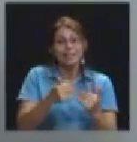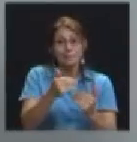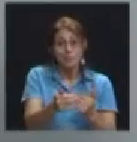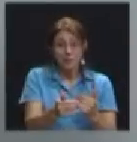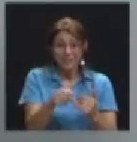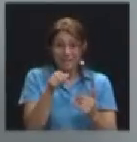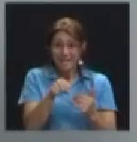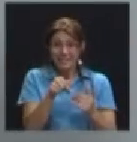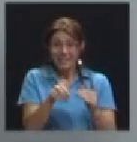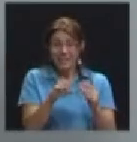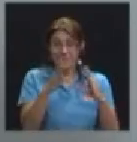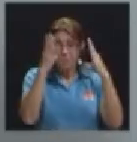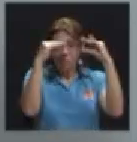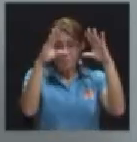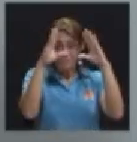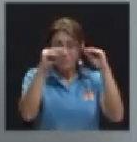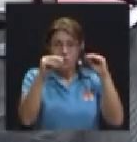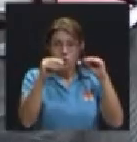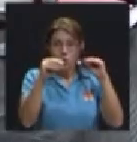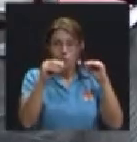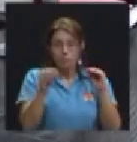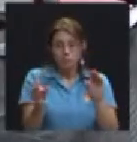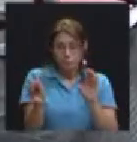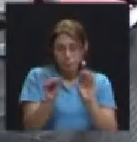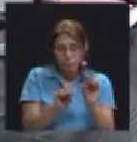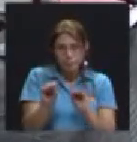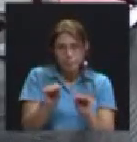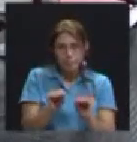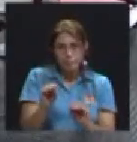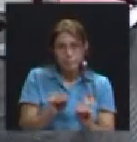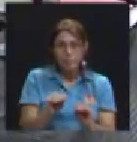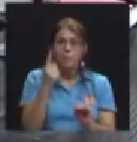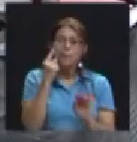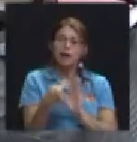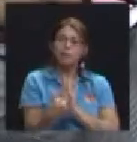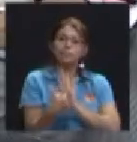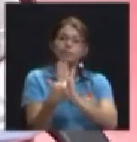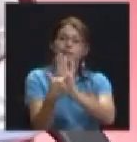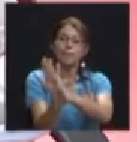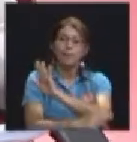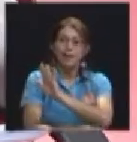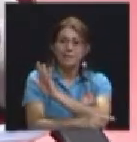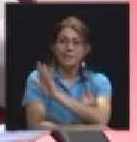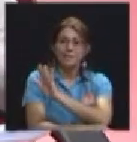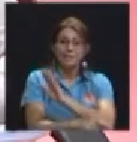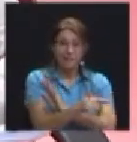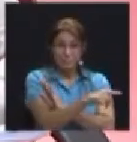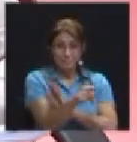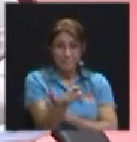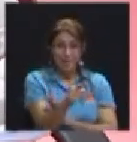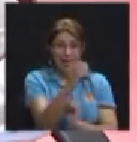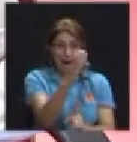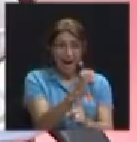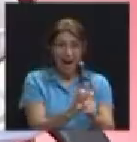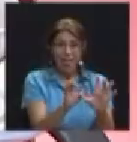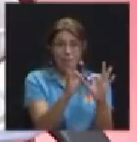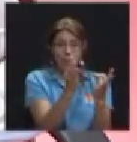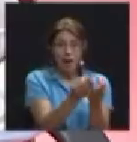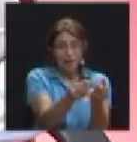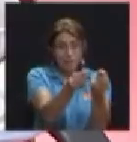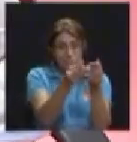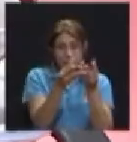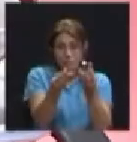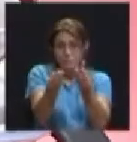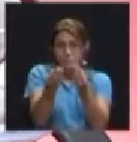al país, y de la información que puntualmente nos dan cada uno de los hogares nos va a dar una visión, digamos, del